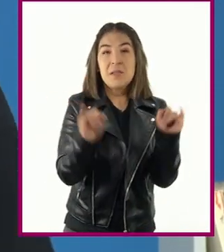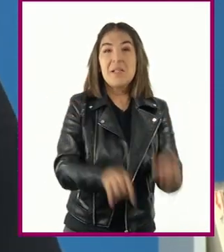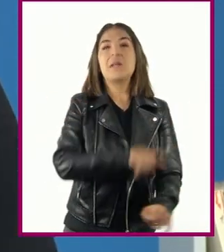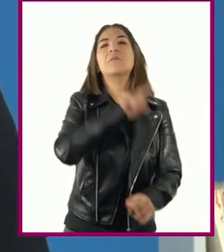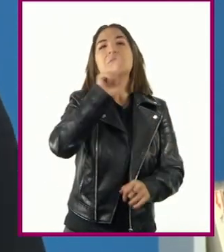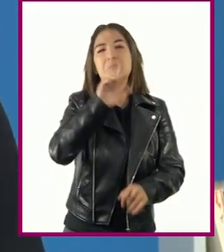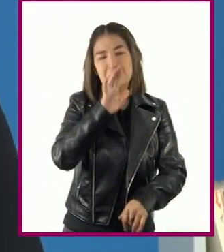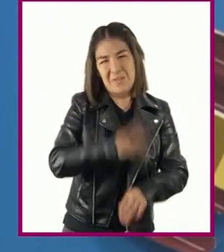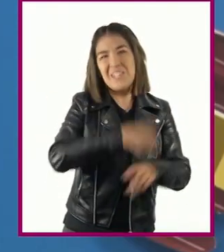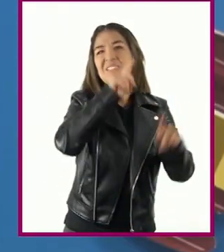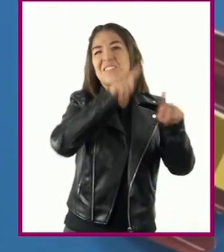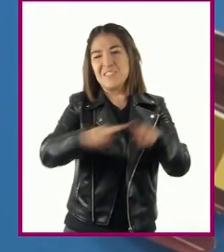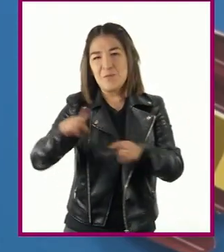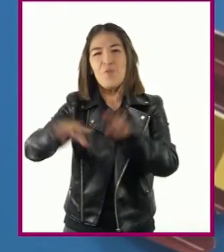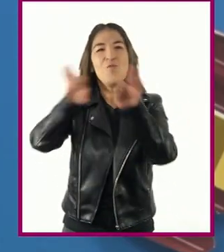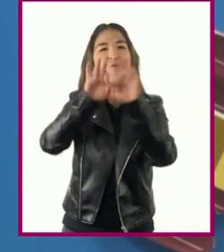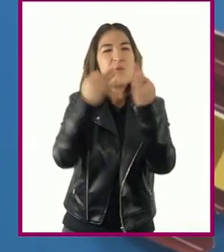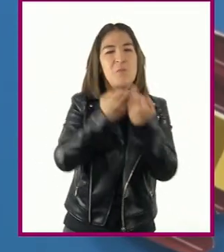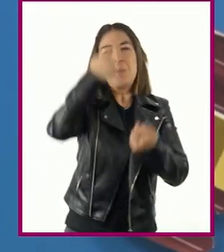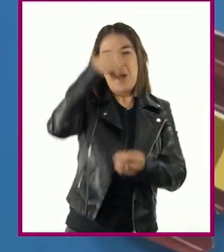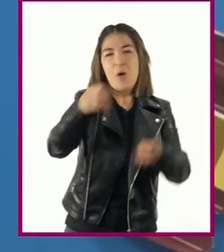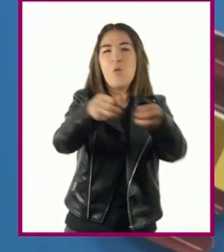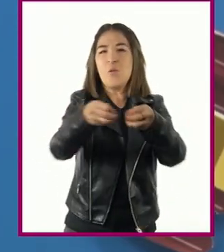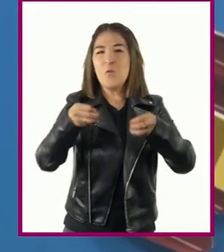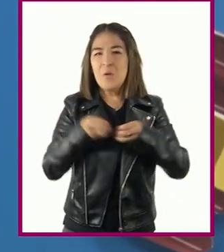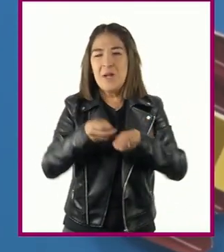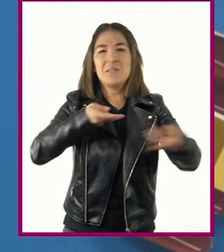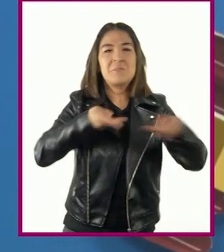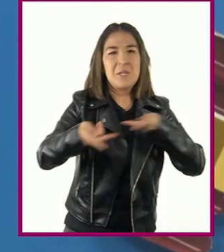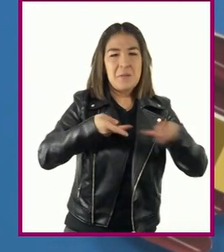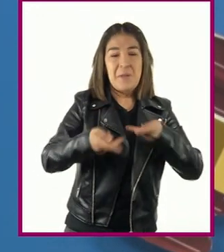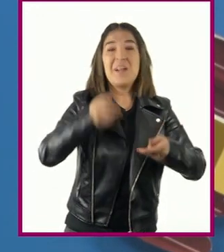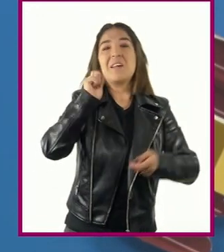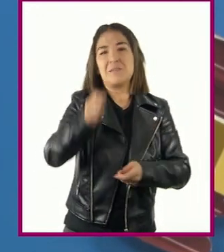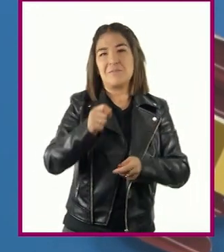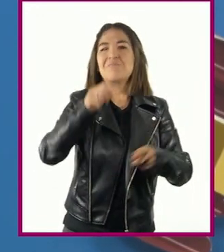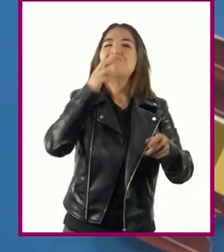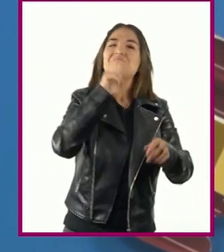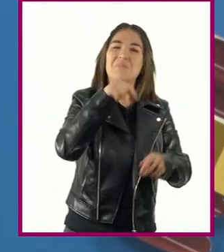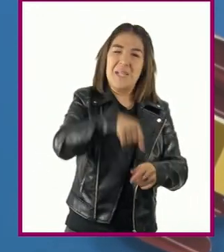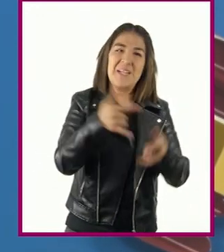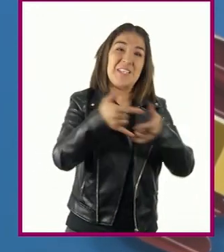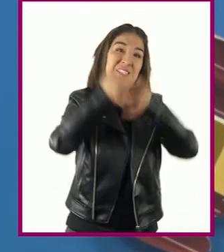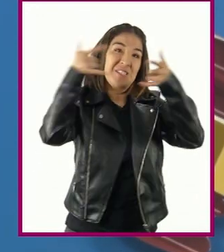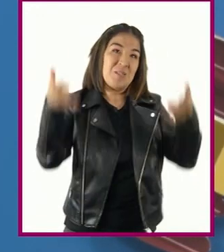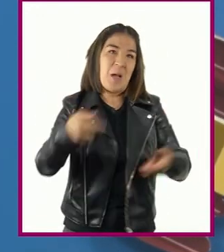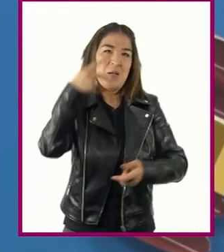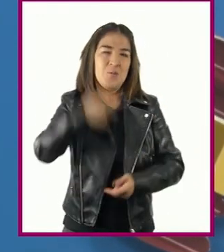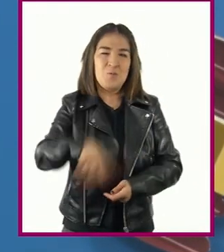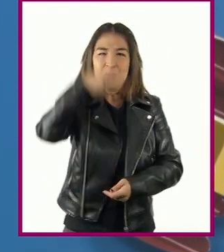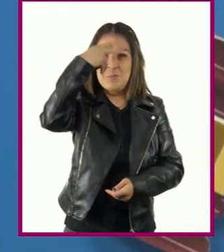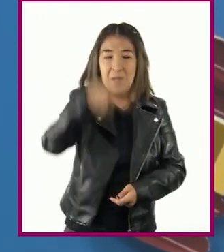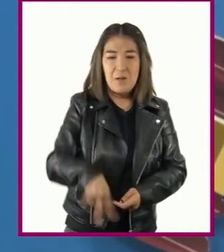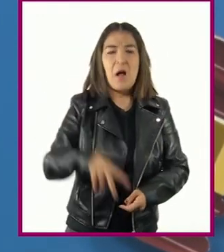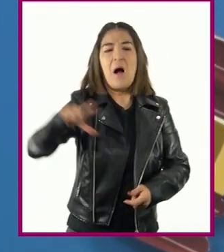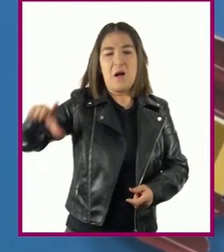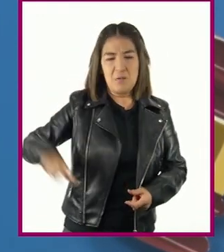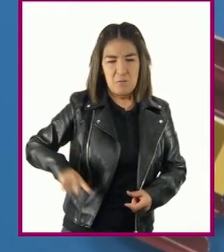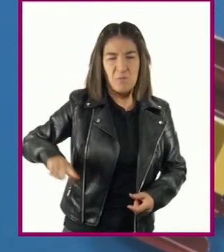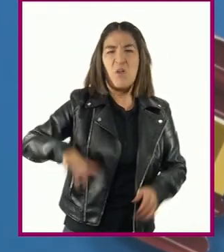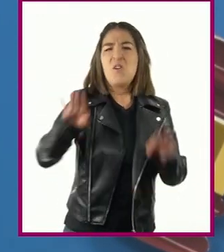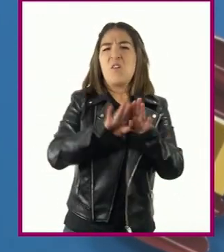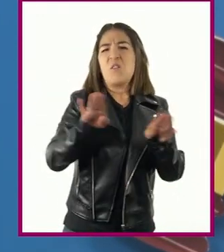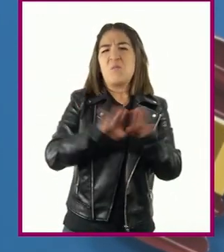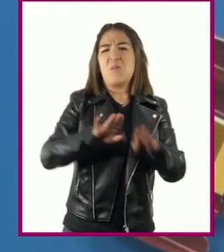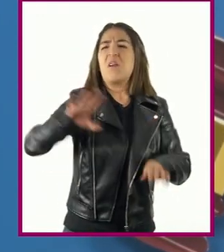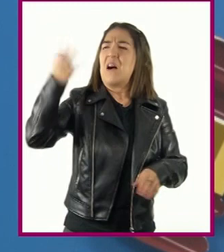por diferentes formas de organización. En varios momentos de nuestra historia nacional hemos tenido gobiernos